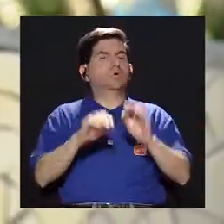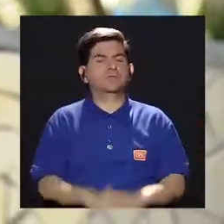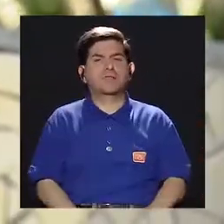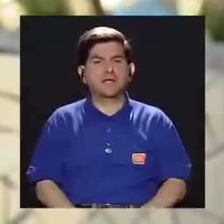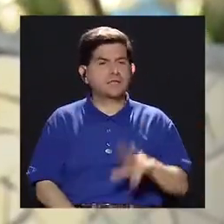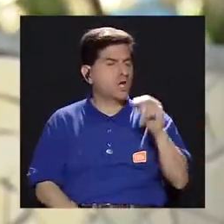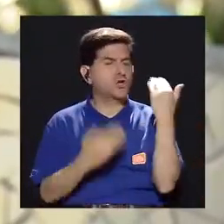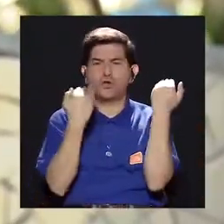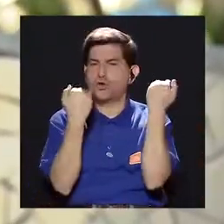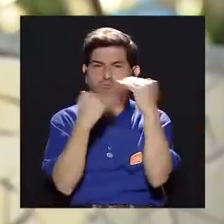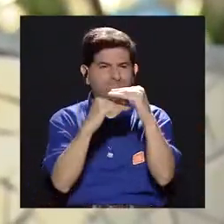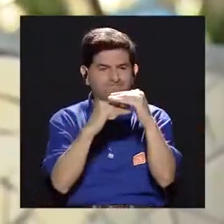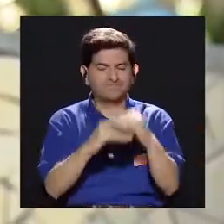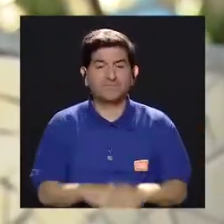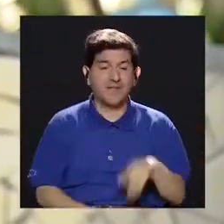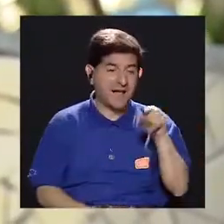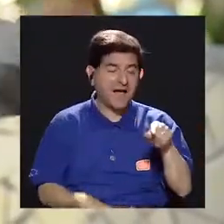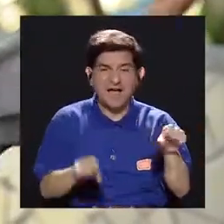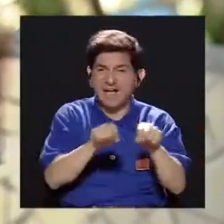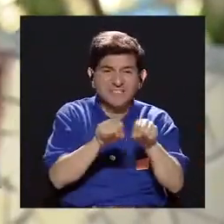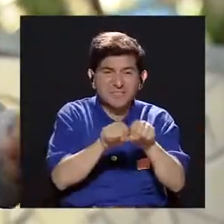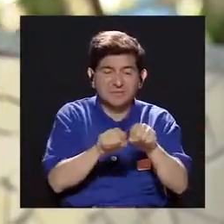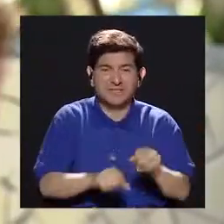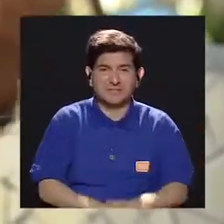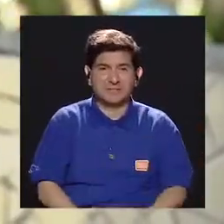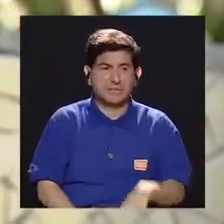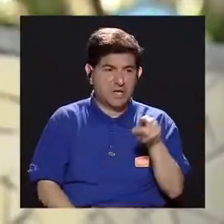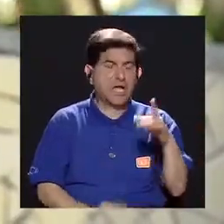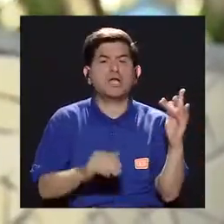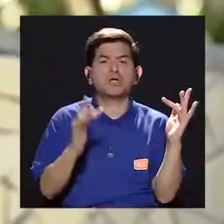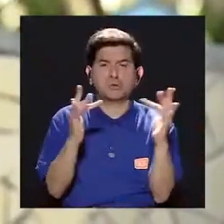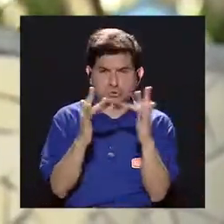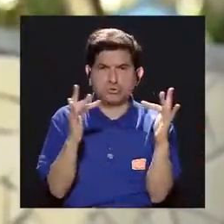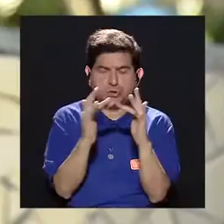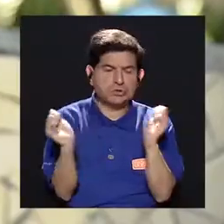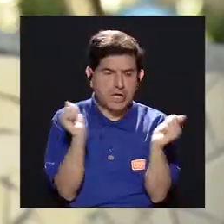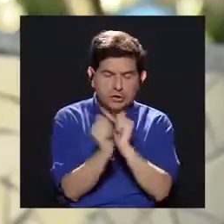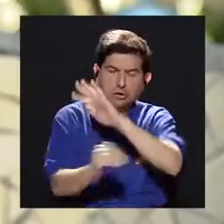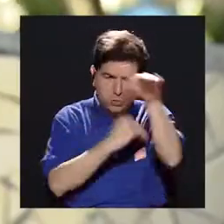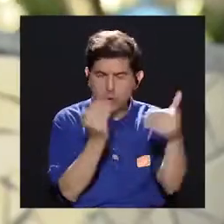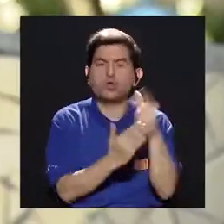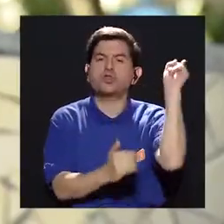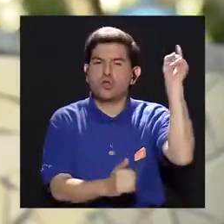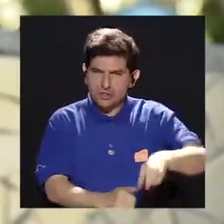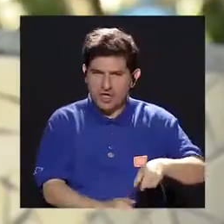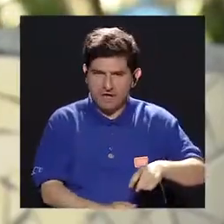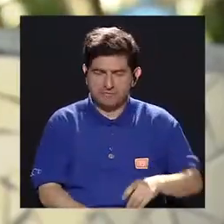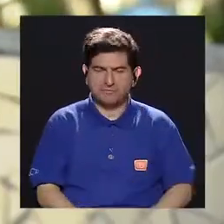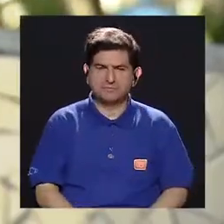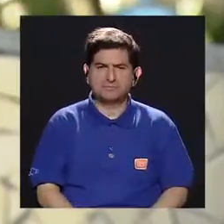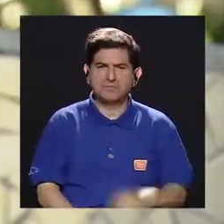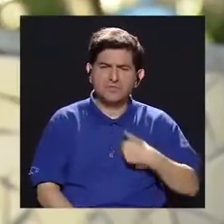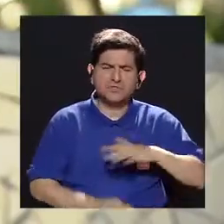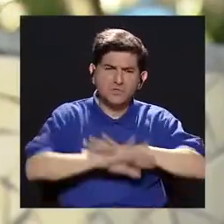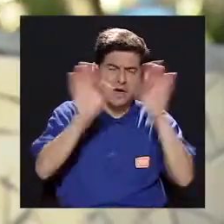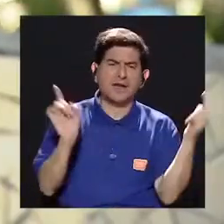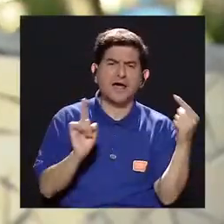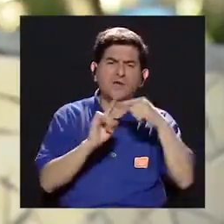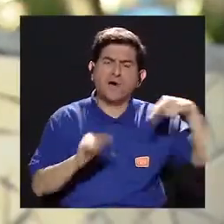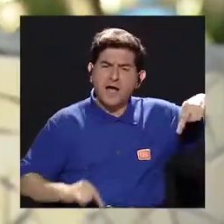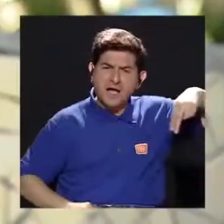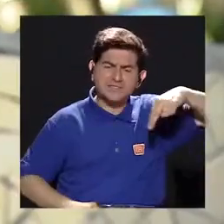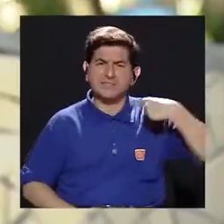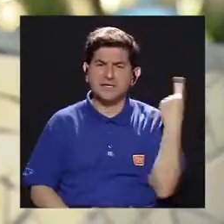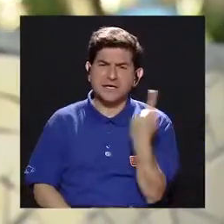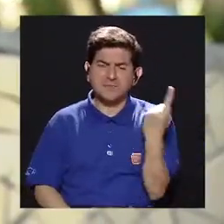importante, de que no se lo elimine el zapato. Ellos tienen que estar en contacto con todo. Uh-huh. ¿Y por qué aclaro hasta que no